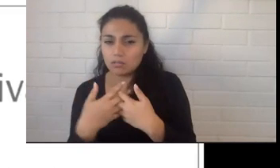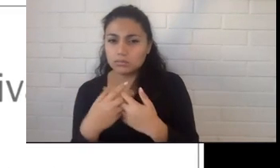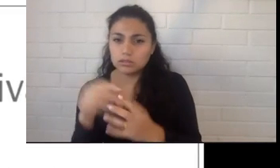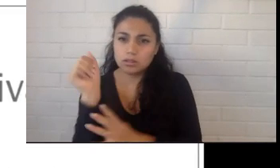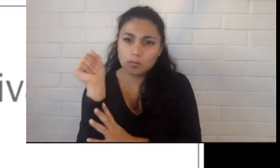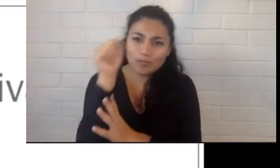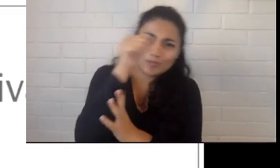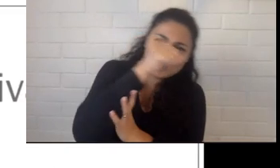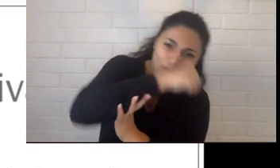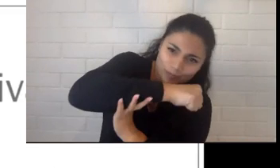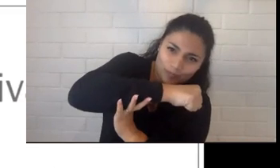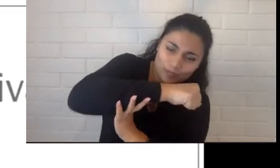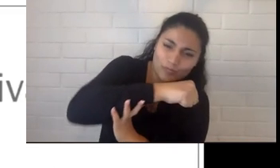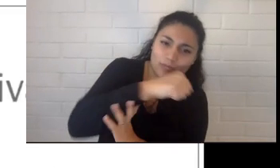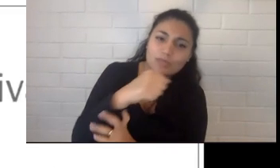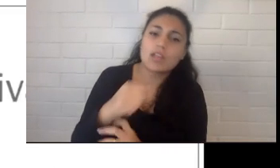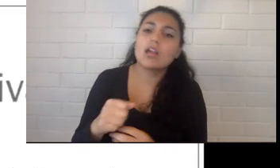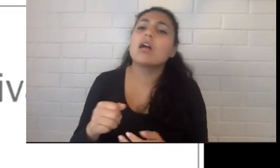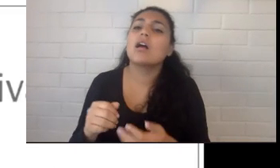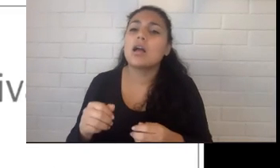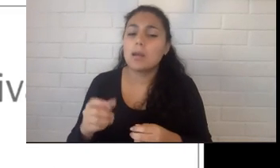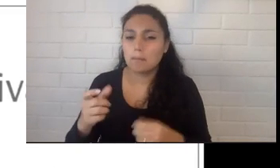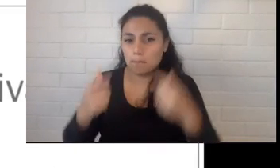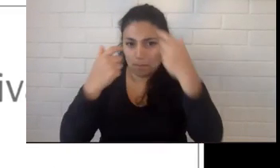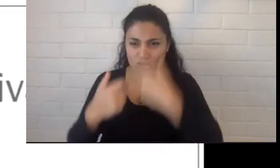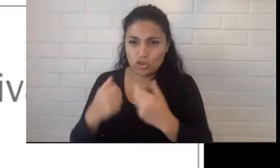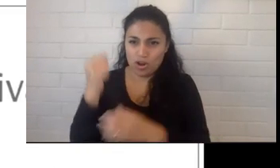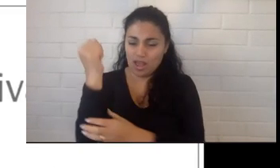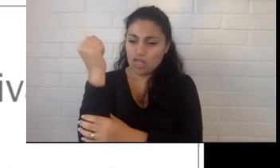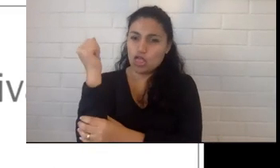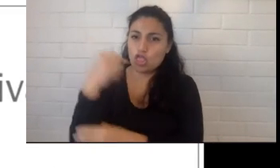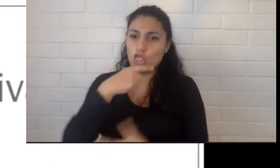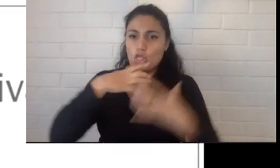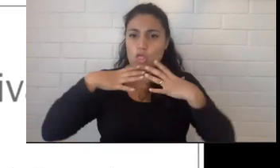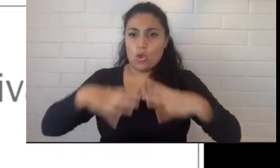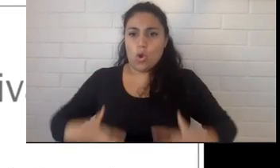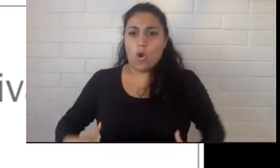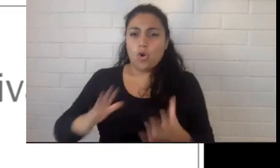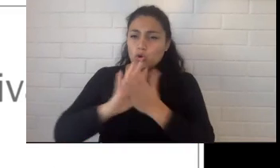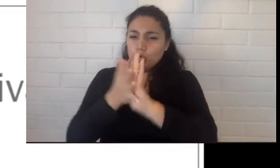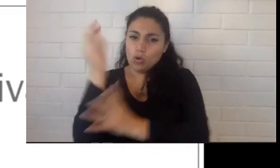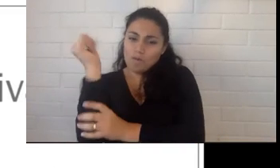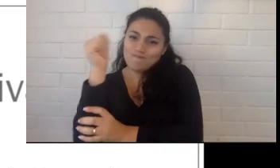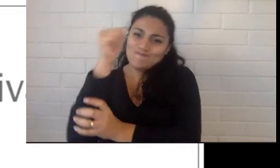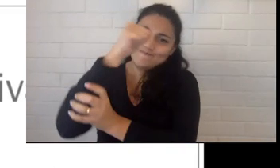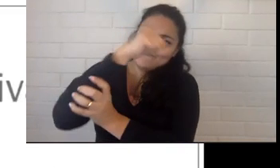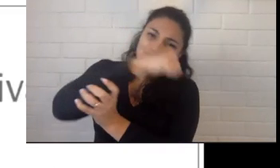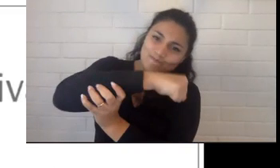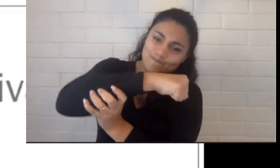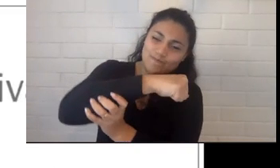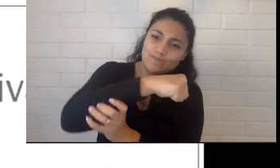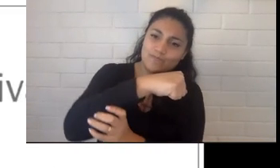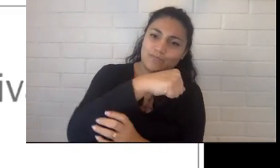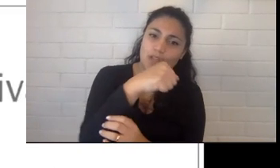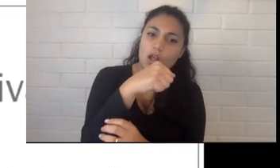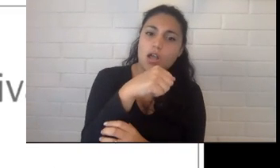postura es mucho más eficiente de un ciclista si se encuentra en flexión de tronco, es decir, con su tronco completamente inclinado hacia adelante, en